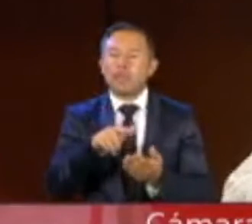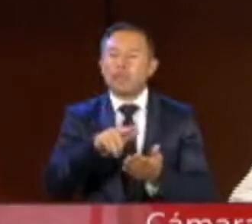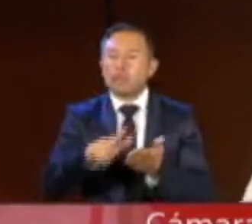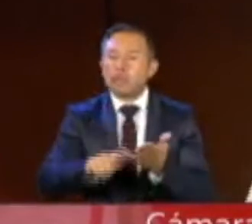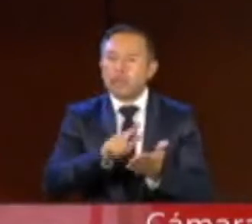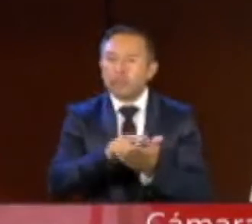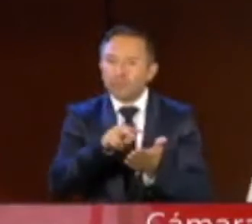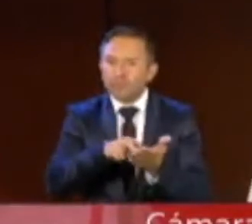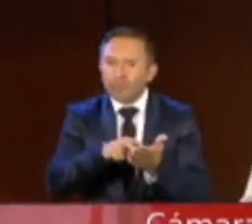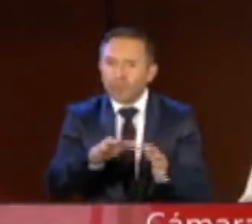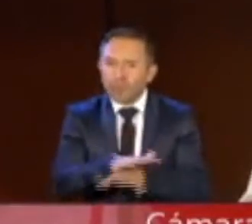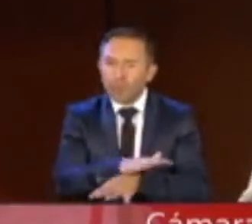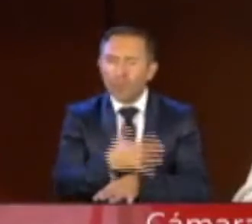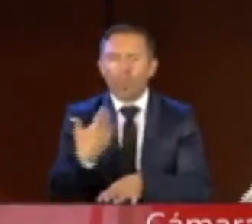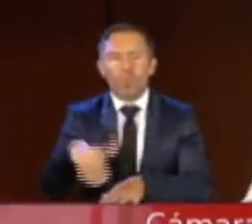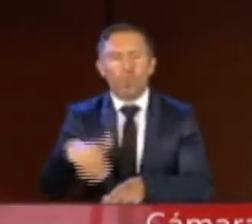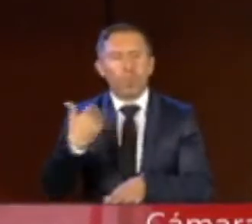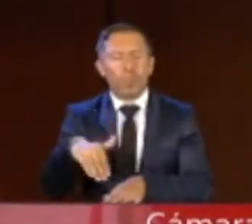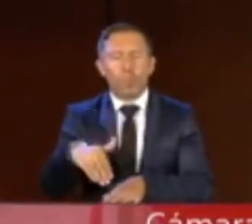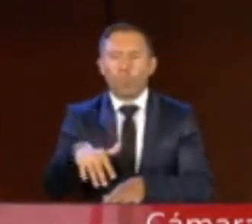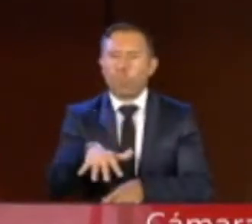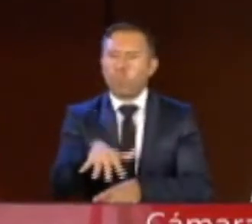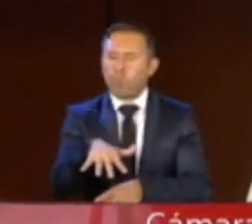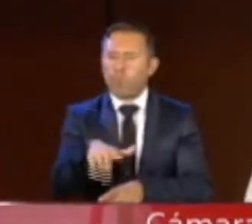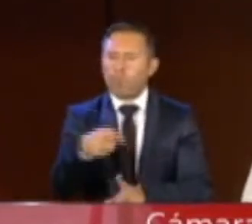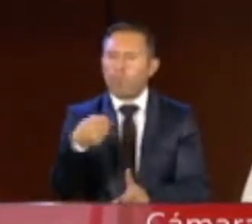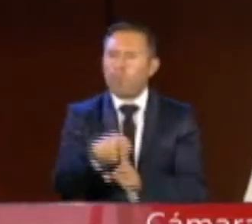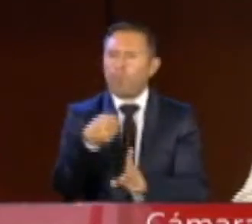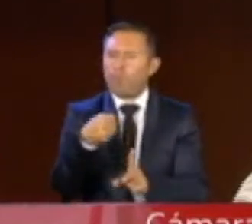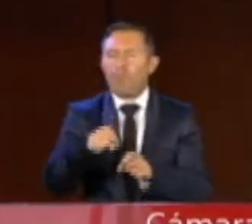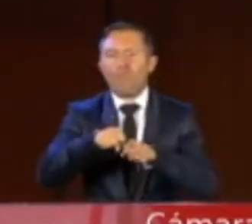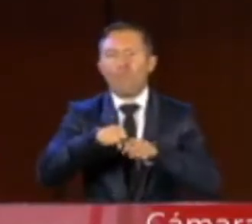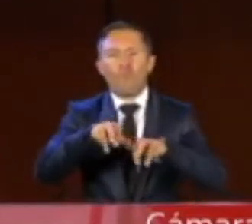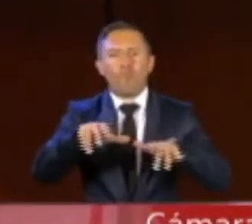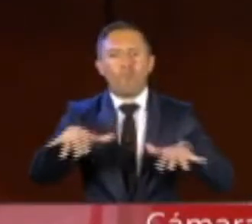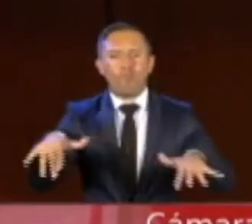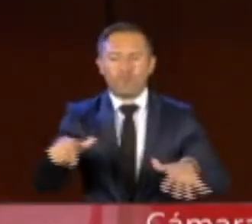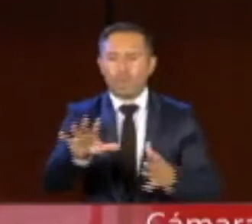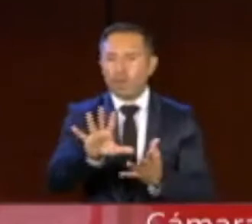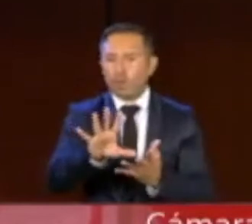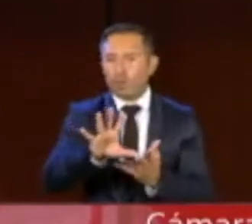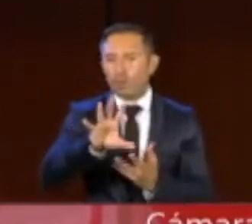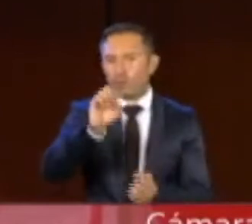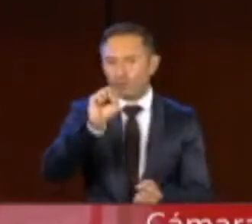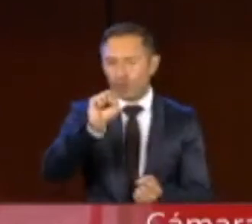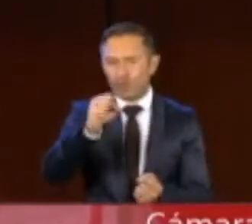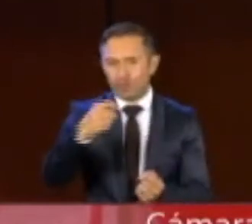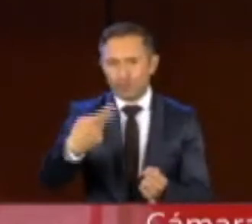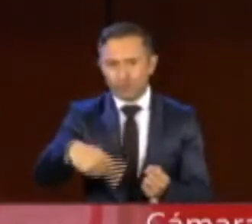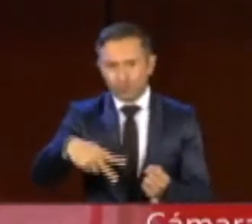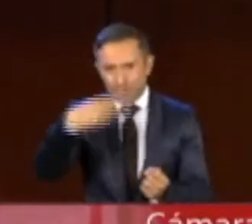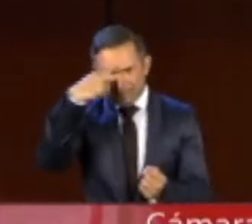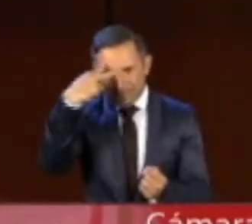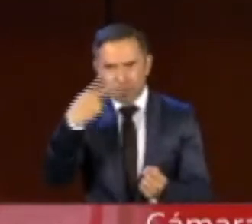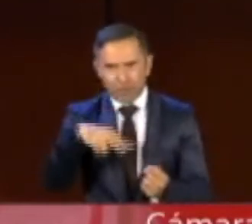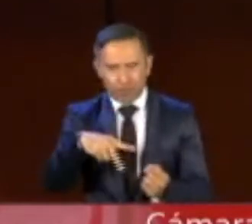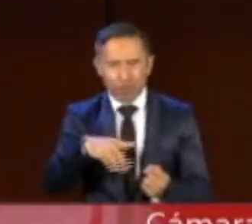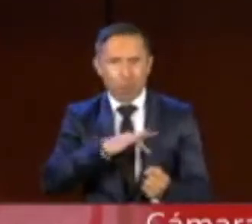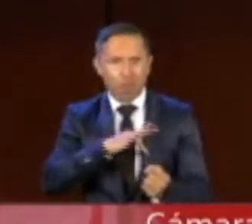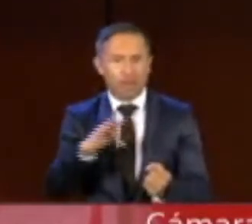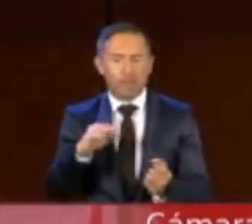acuerdo con otros grupos parlamentarios como el PRI, el PAN y el Movimiento Ciudadano, quienes propondrán